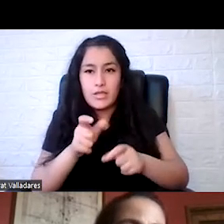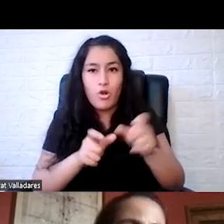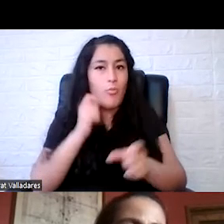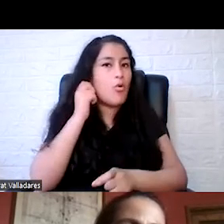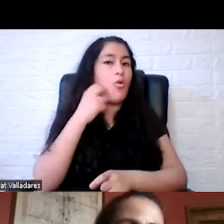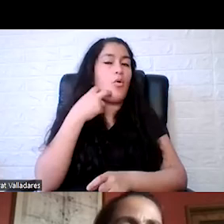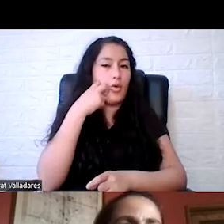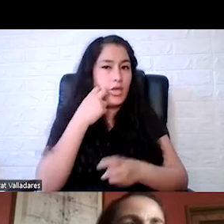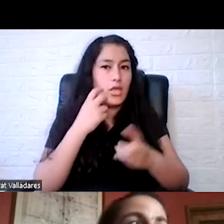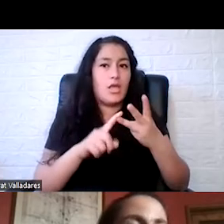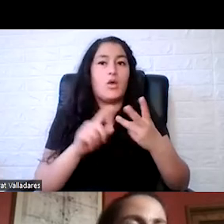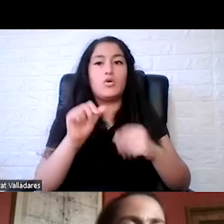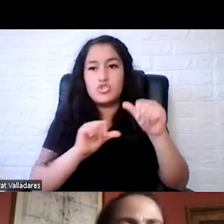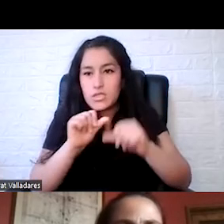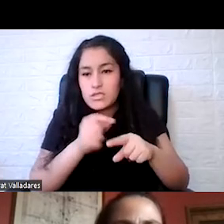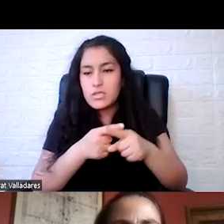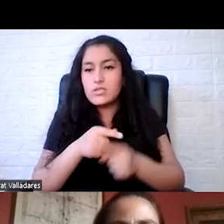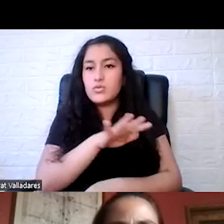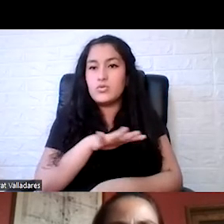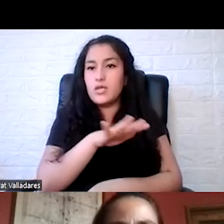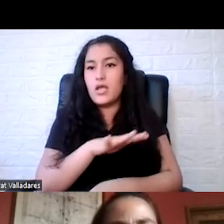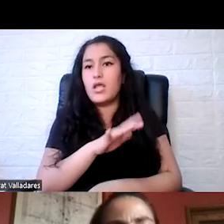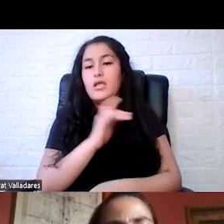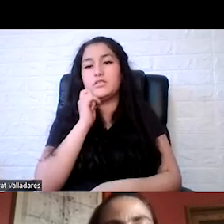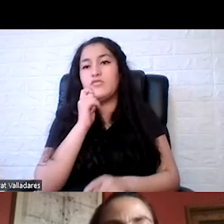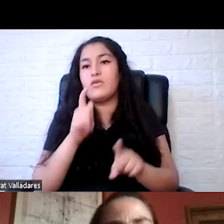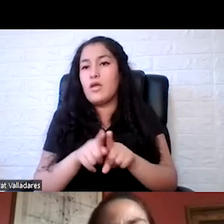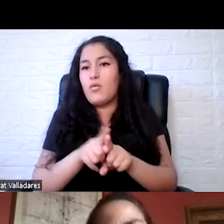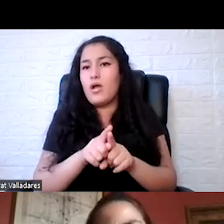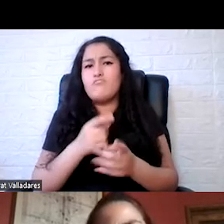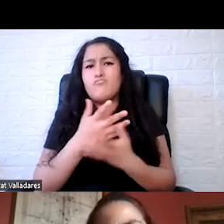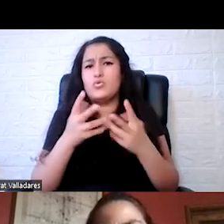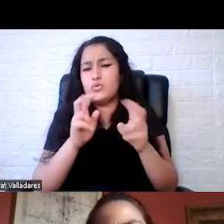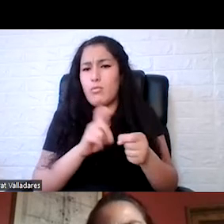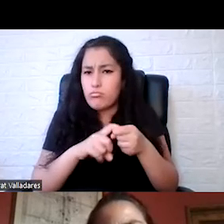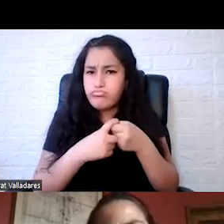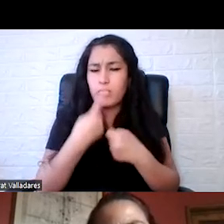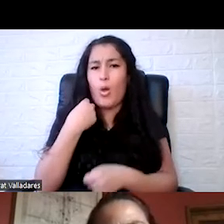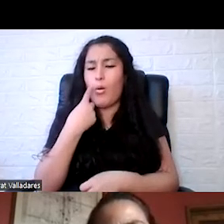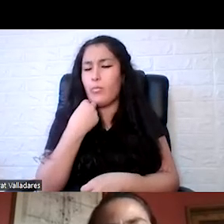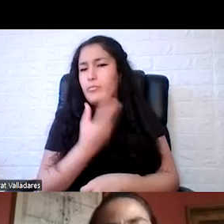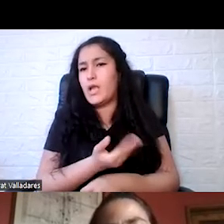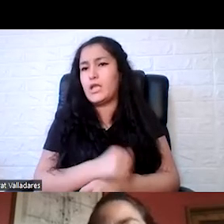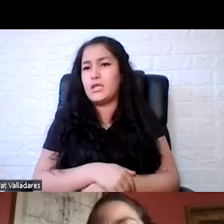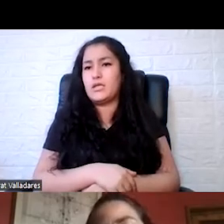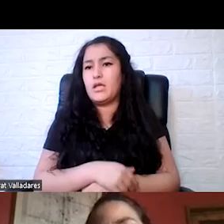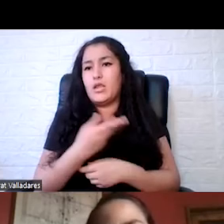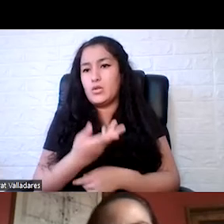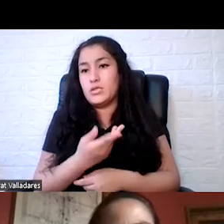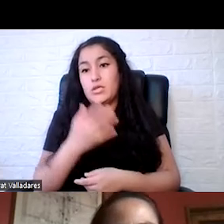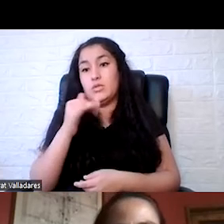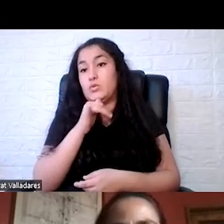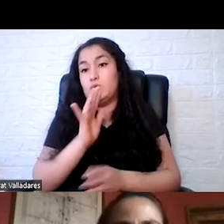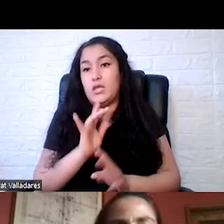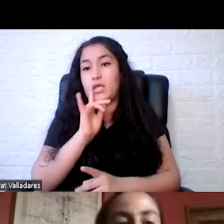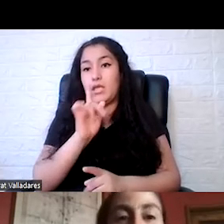Se centran en cuestiones hipertecnificadas, hipermasculinas, Entonces, no sé, quienes están